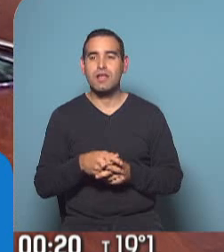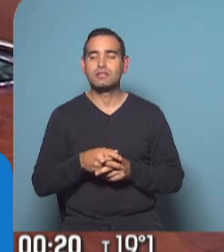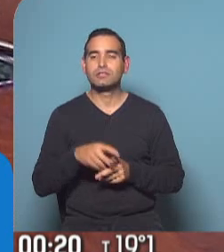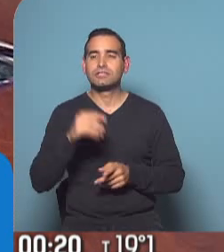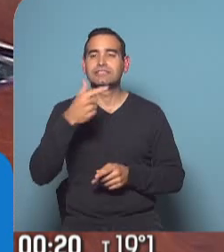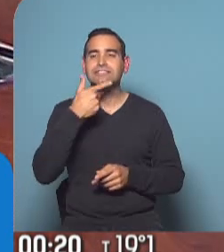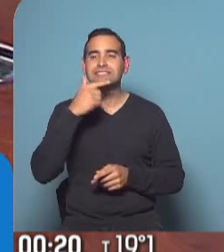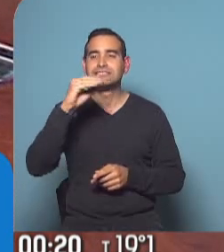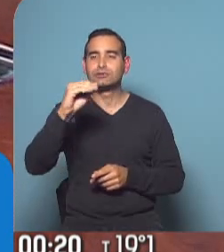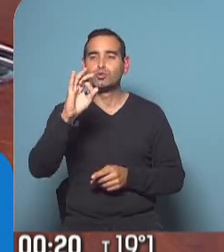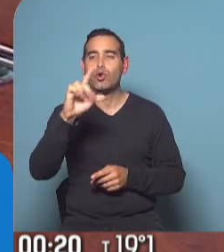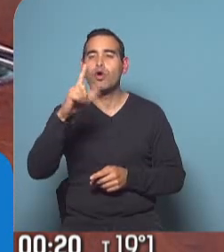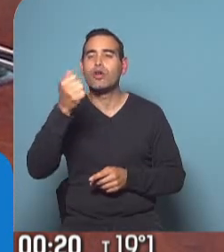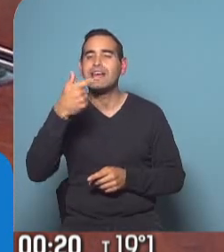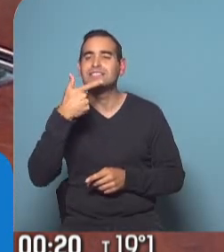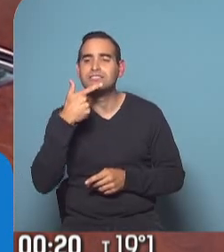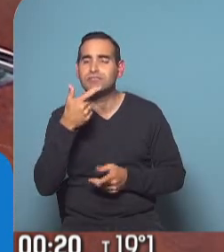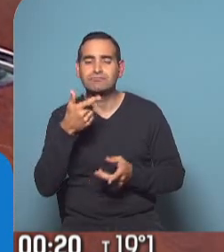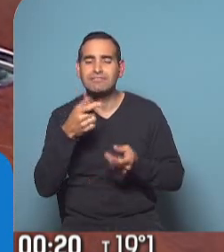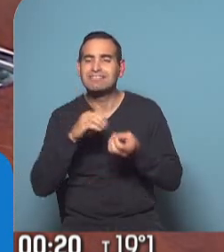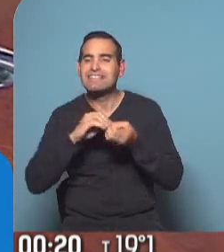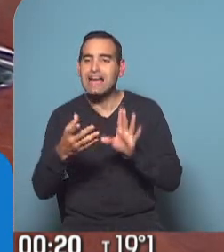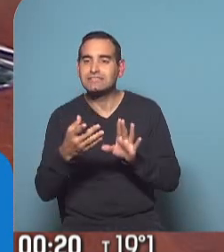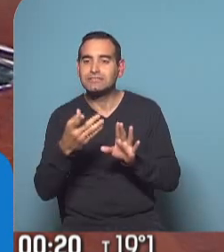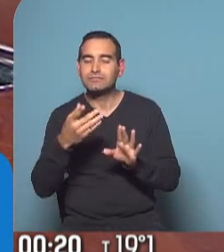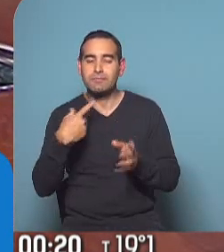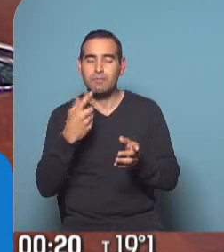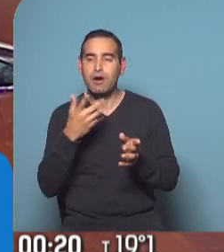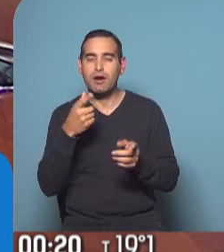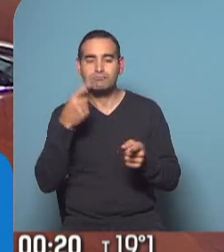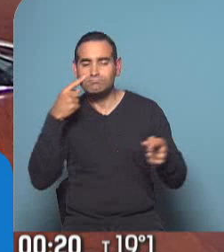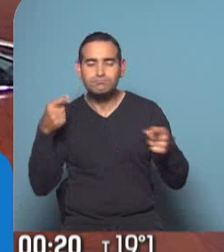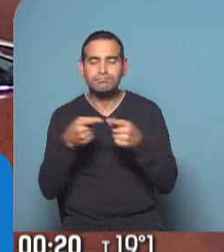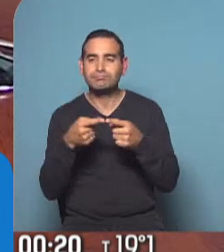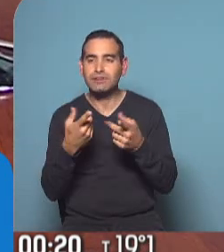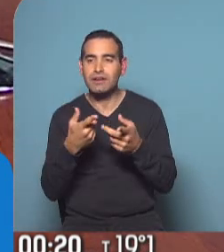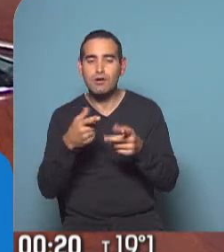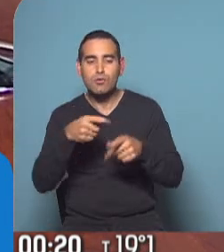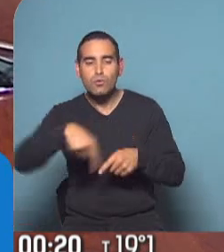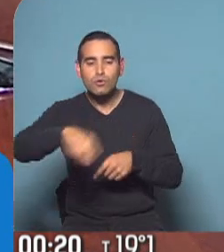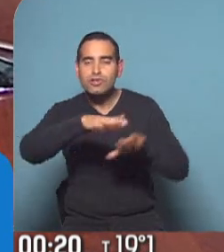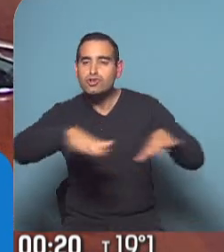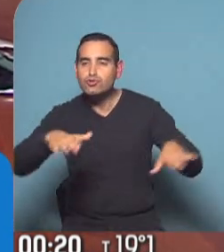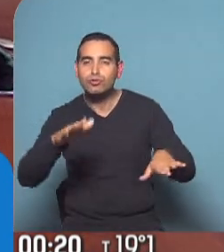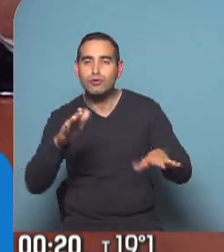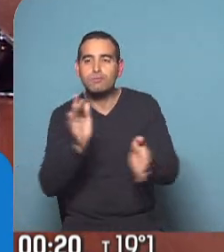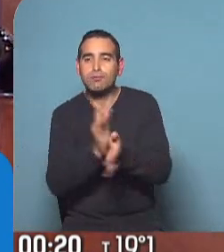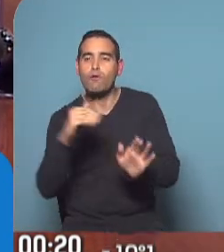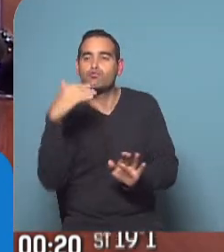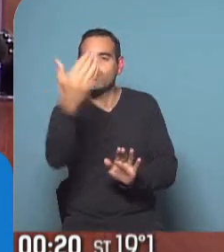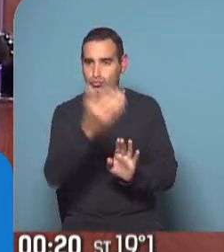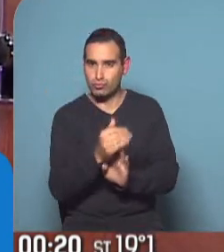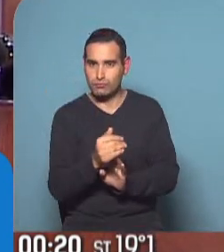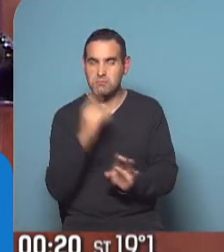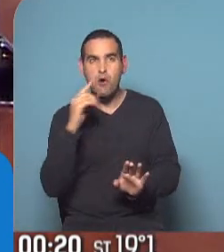entender y cambiar la idea de que ustedes son el futuro sino empezar a tratarlos como presentes